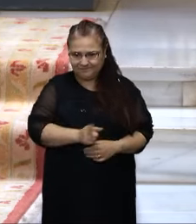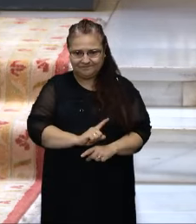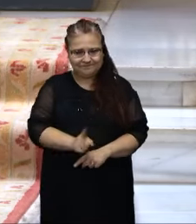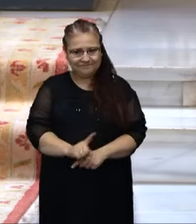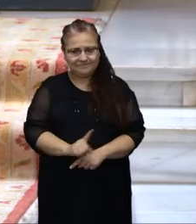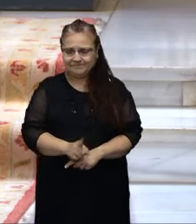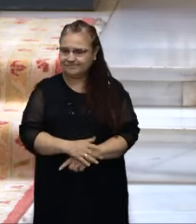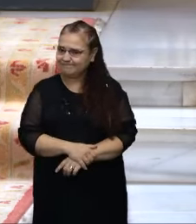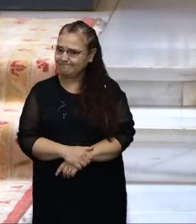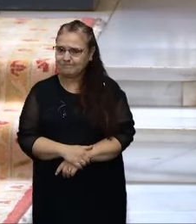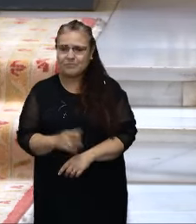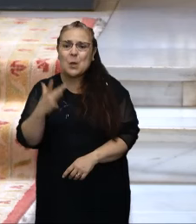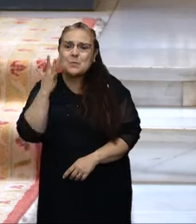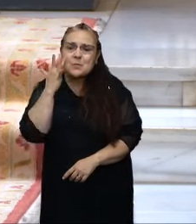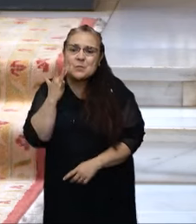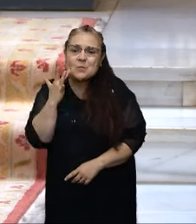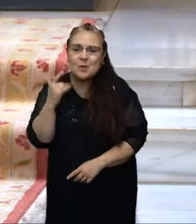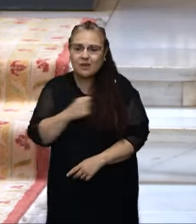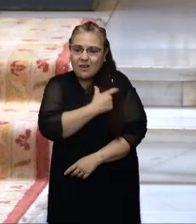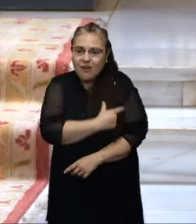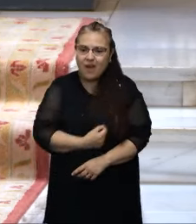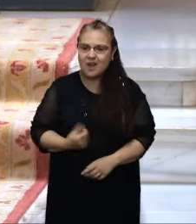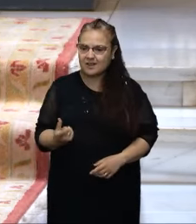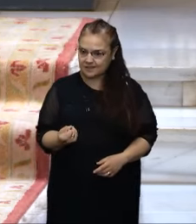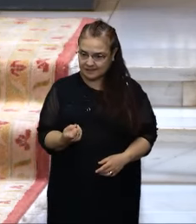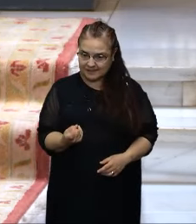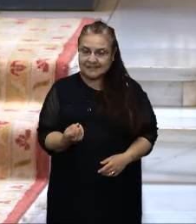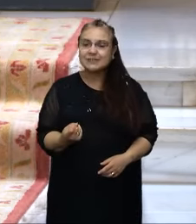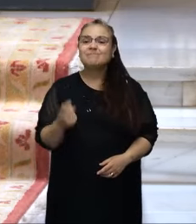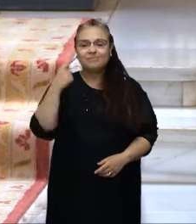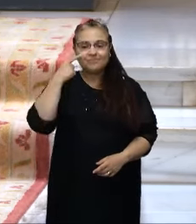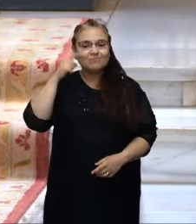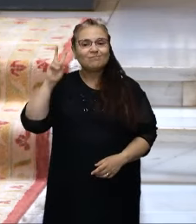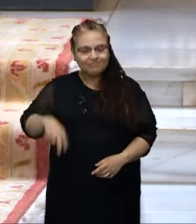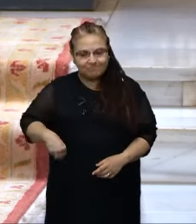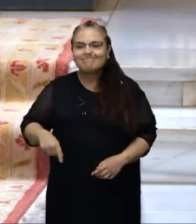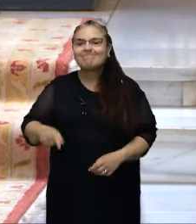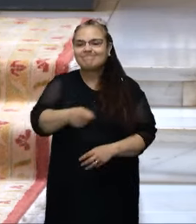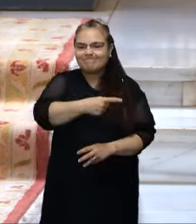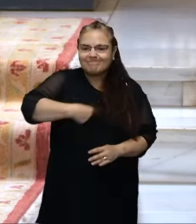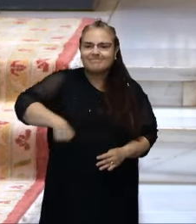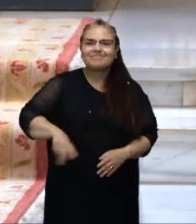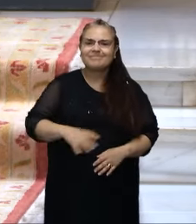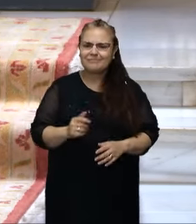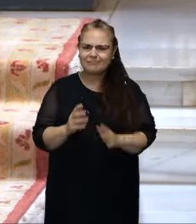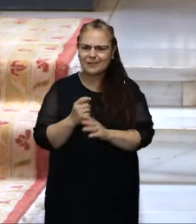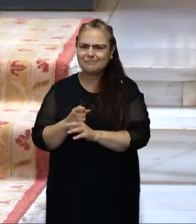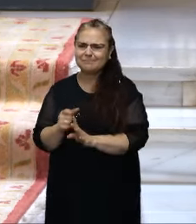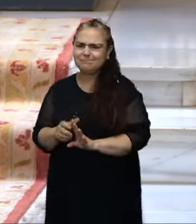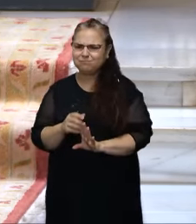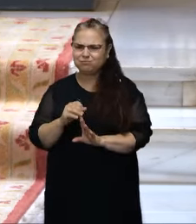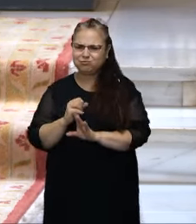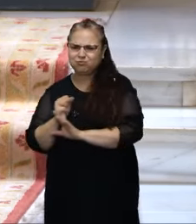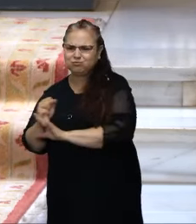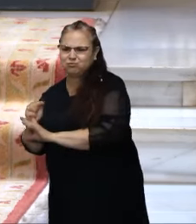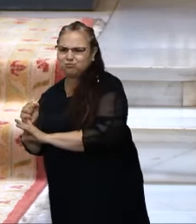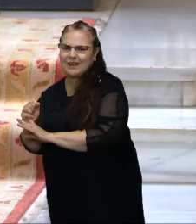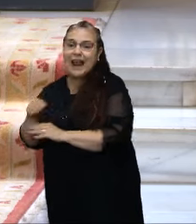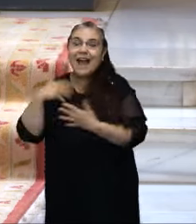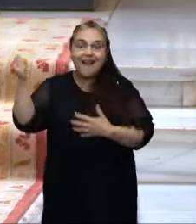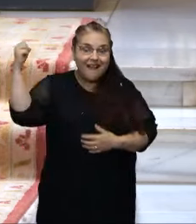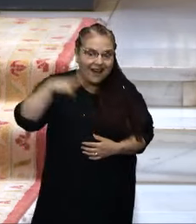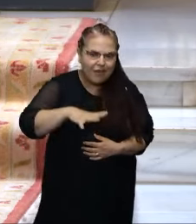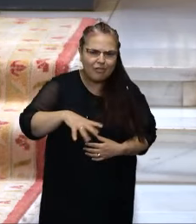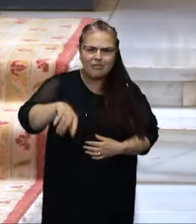que necesitamos purificar nuestro corazón reconociendo humildemente la resistencia que ofrecemos a la gracia de